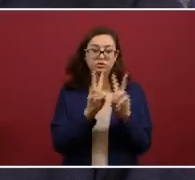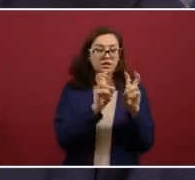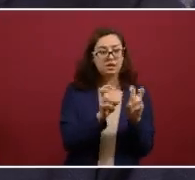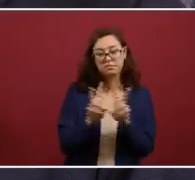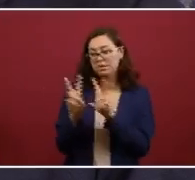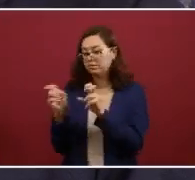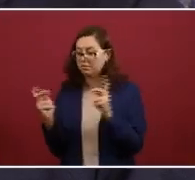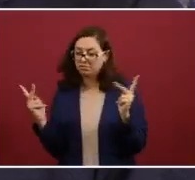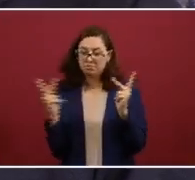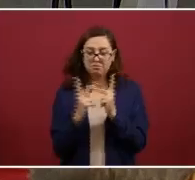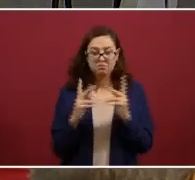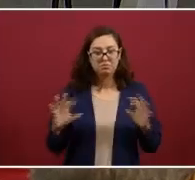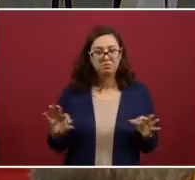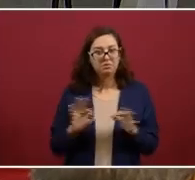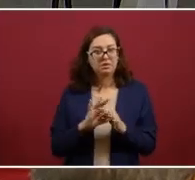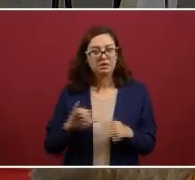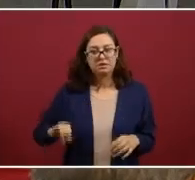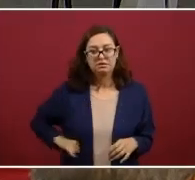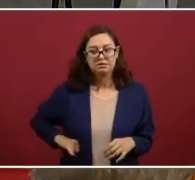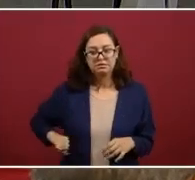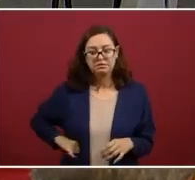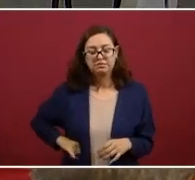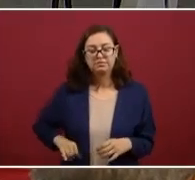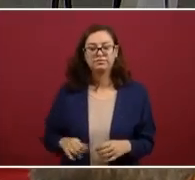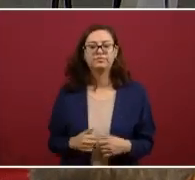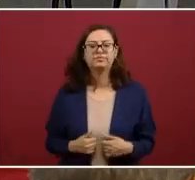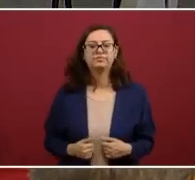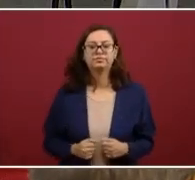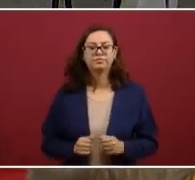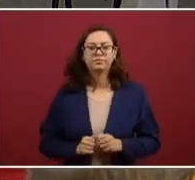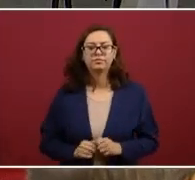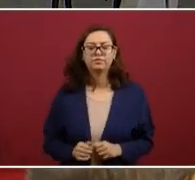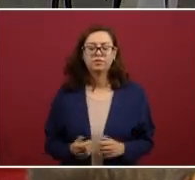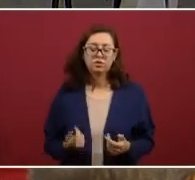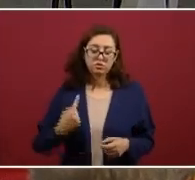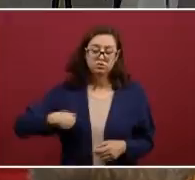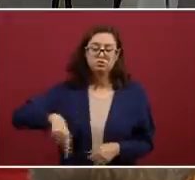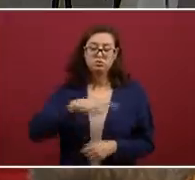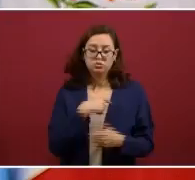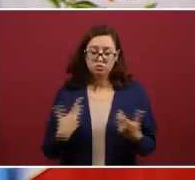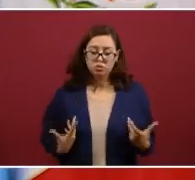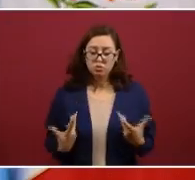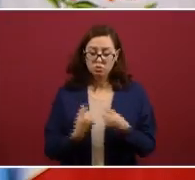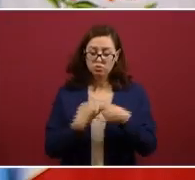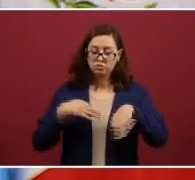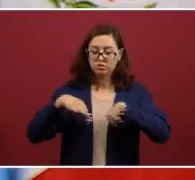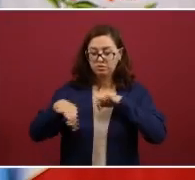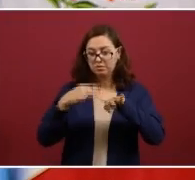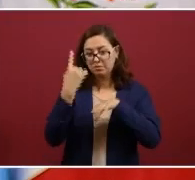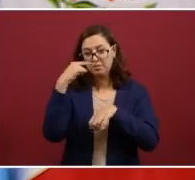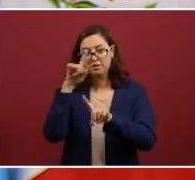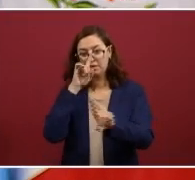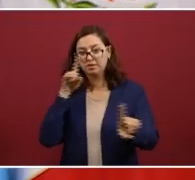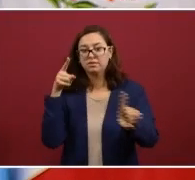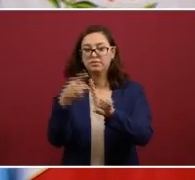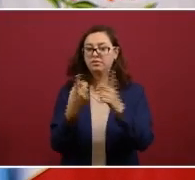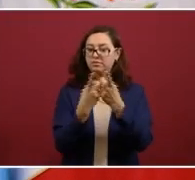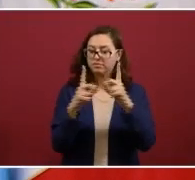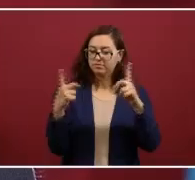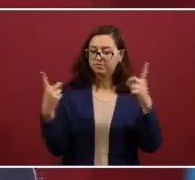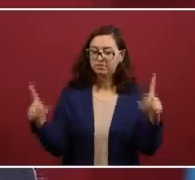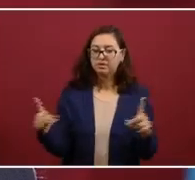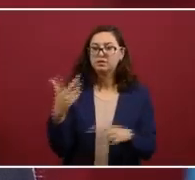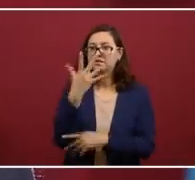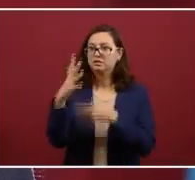multilaterales de interés mutuo. En la región trabajamos conjuntamente para lograr los objetivos de desarrollo sostenible